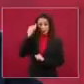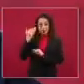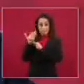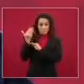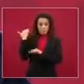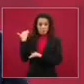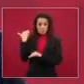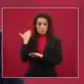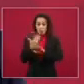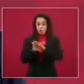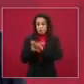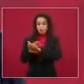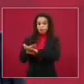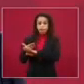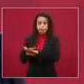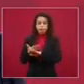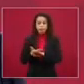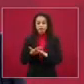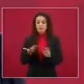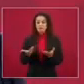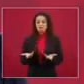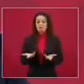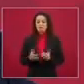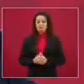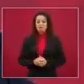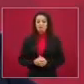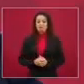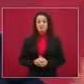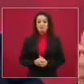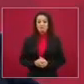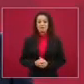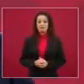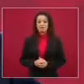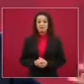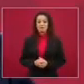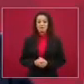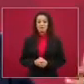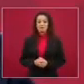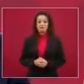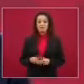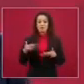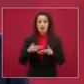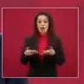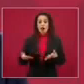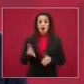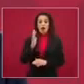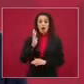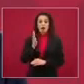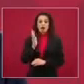ahora gritan como pregoneros y ejercen